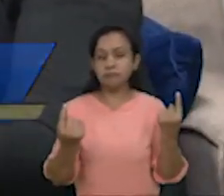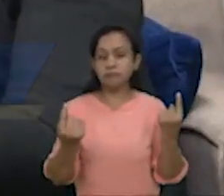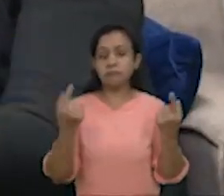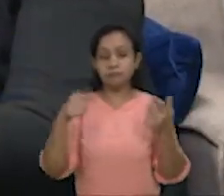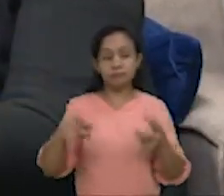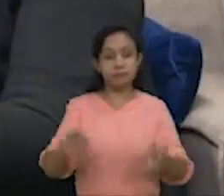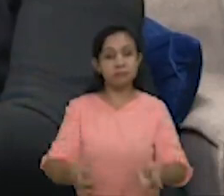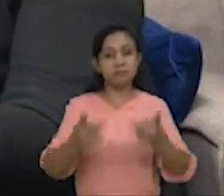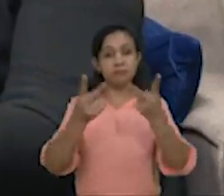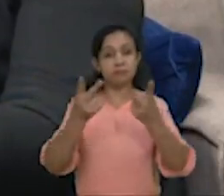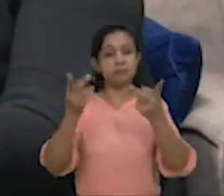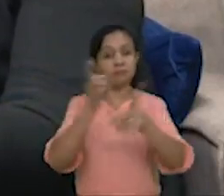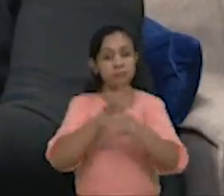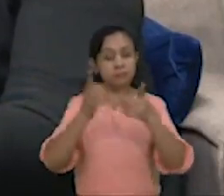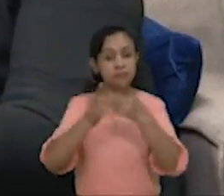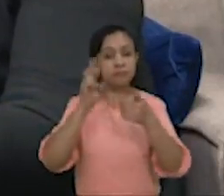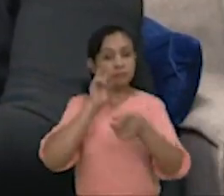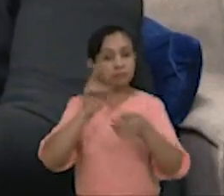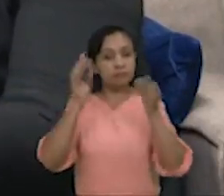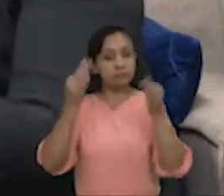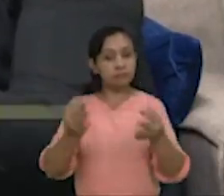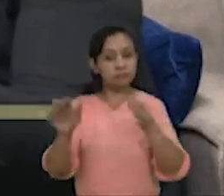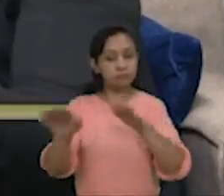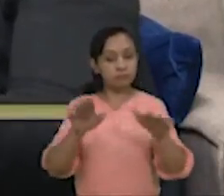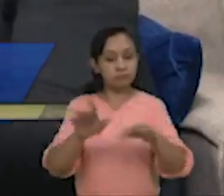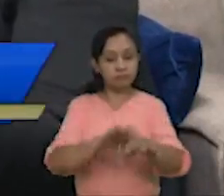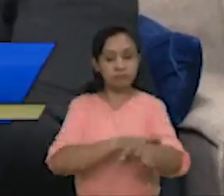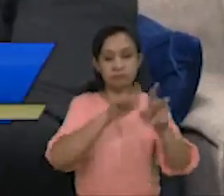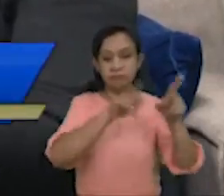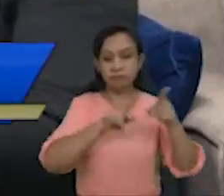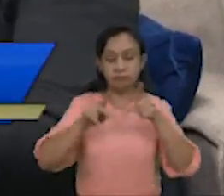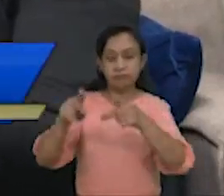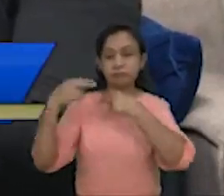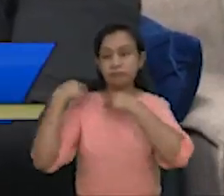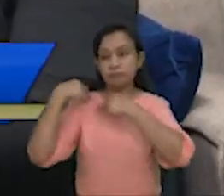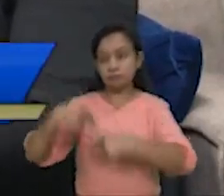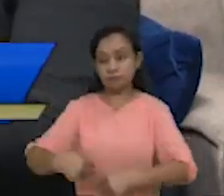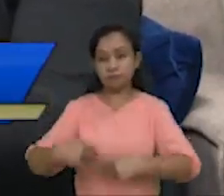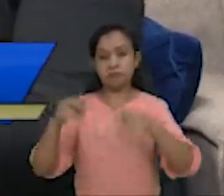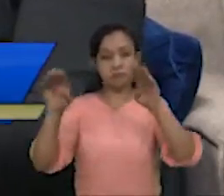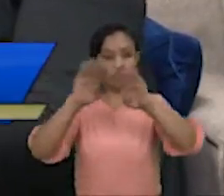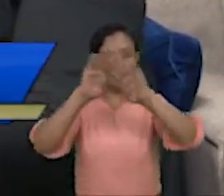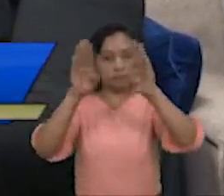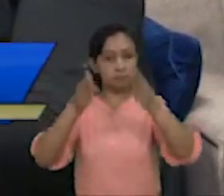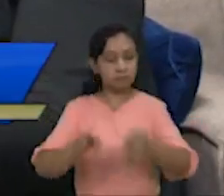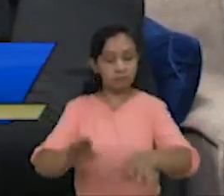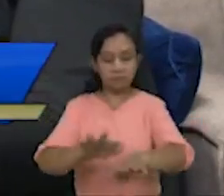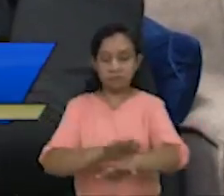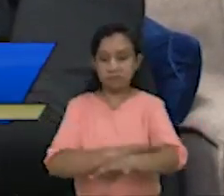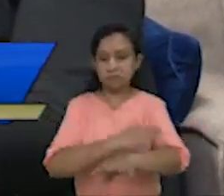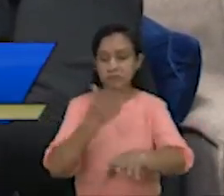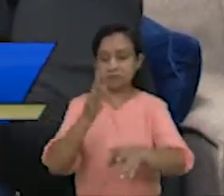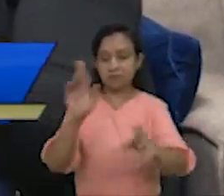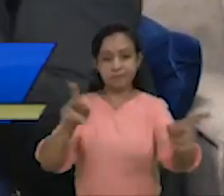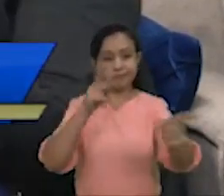coherente. Creo que no vamos a sentirnos como personas, como ser humano, como mujer. No te vas a sentir